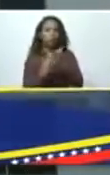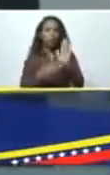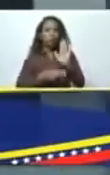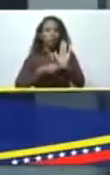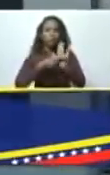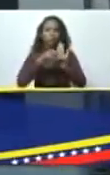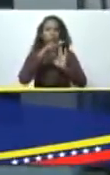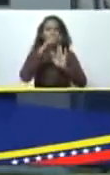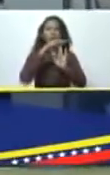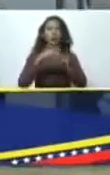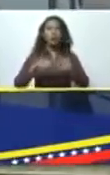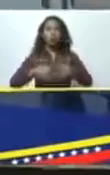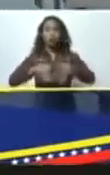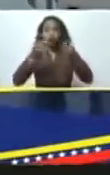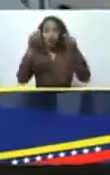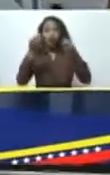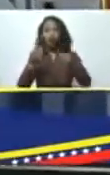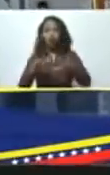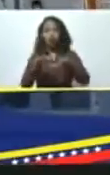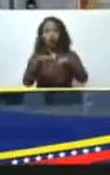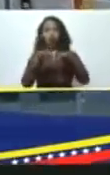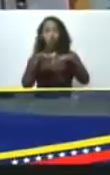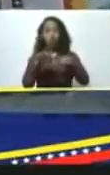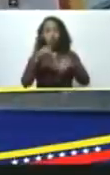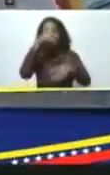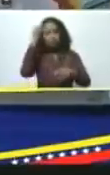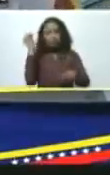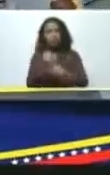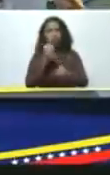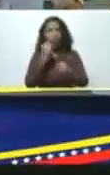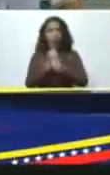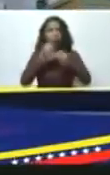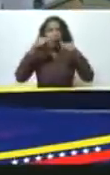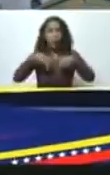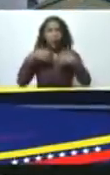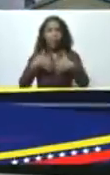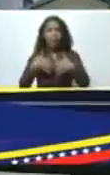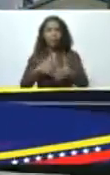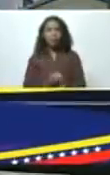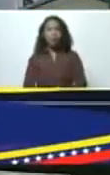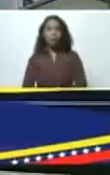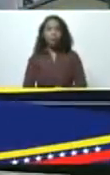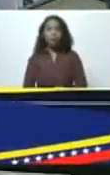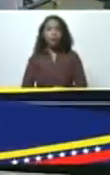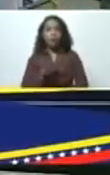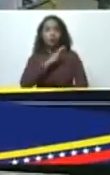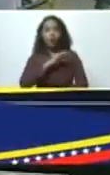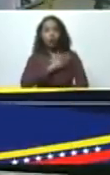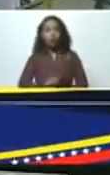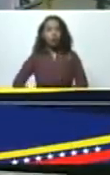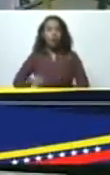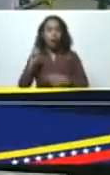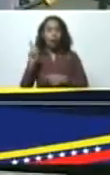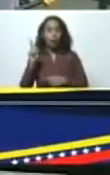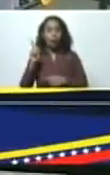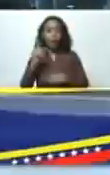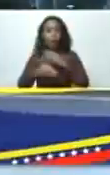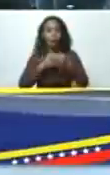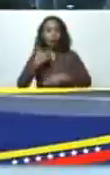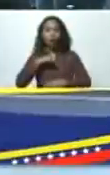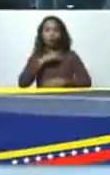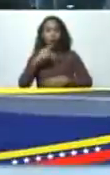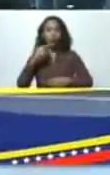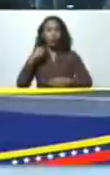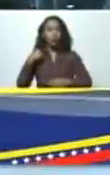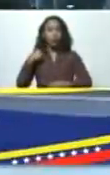de calidad y el nivel de disposición y la mística de trabajo que se consigue en esta empresa. Señor presidente, con esta arremetida que nosotros hemos